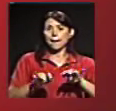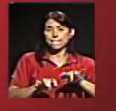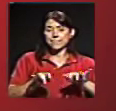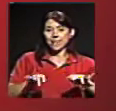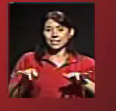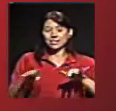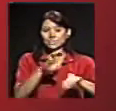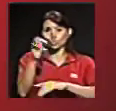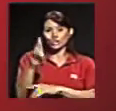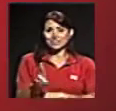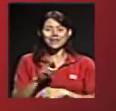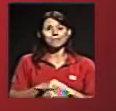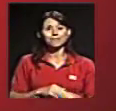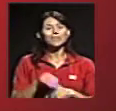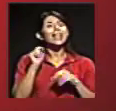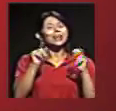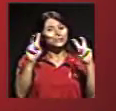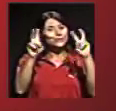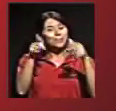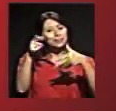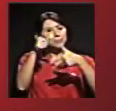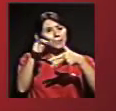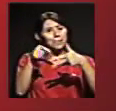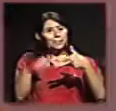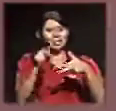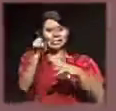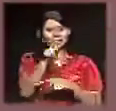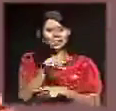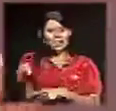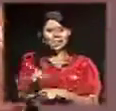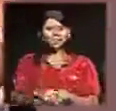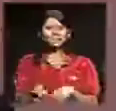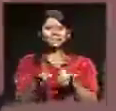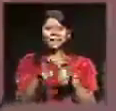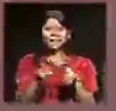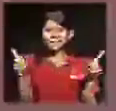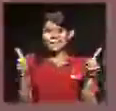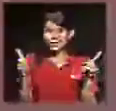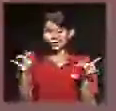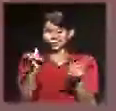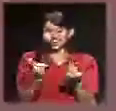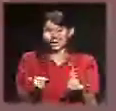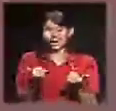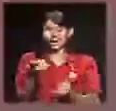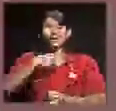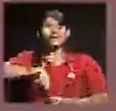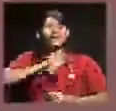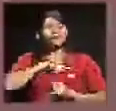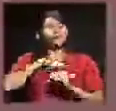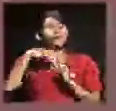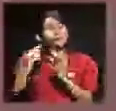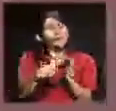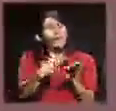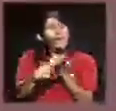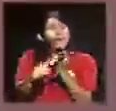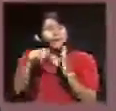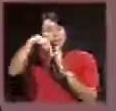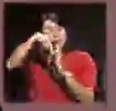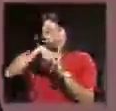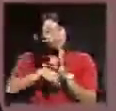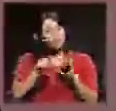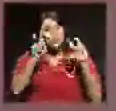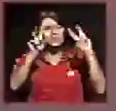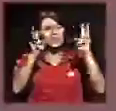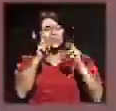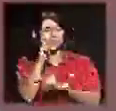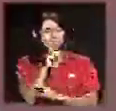son los temas que le planteamos para esta semana, pero en esta ocasión vamos a profundizar en uno de ellos, en